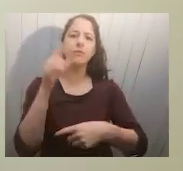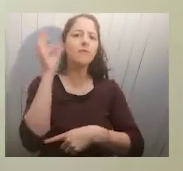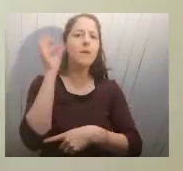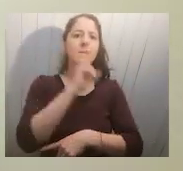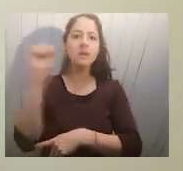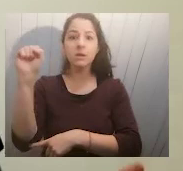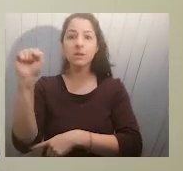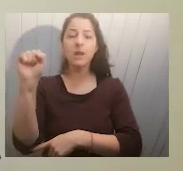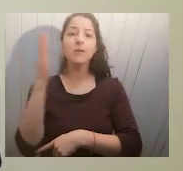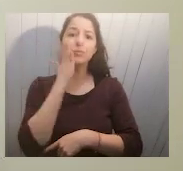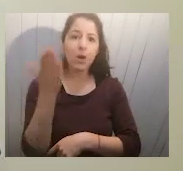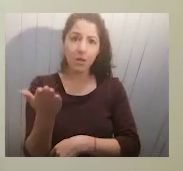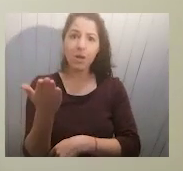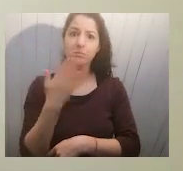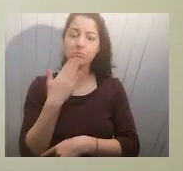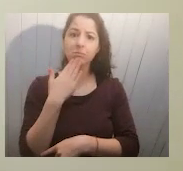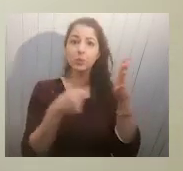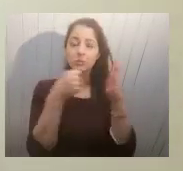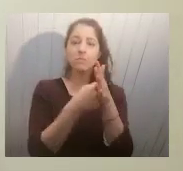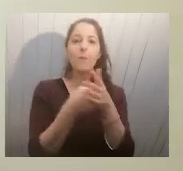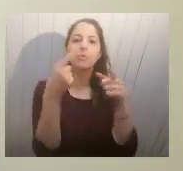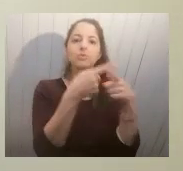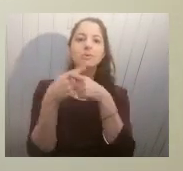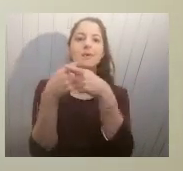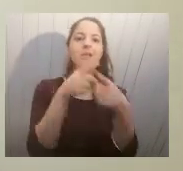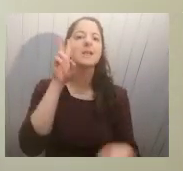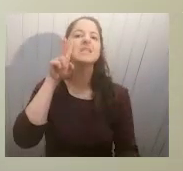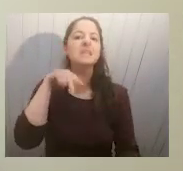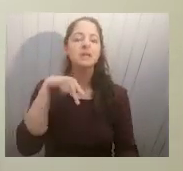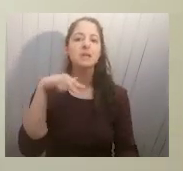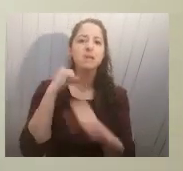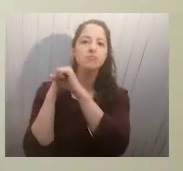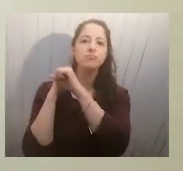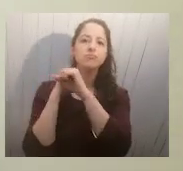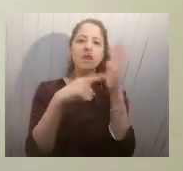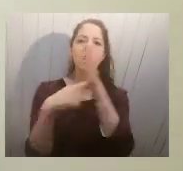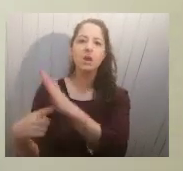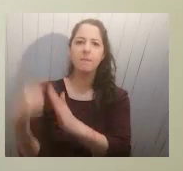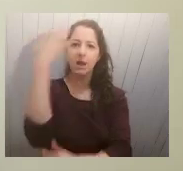juntas. Luchamos por una sociedad sin racismo, sin xenofobia.